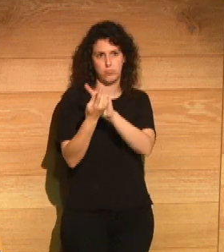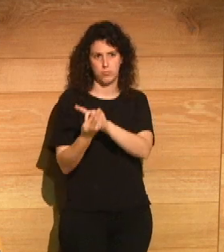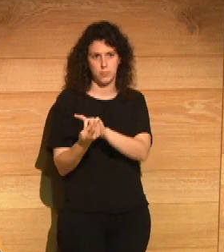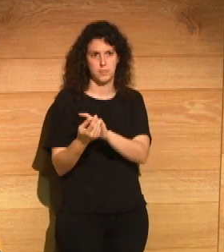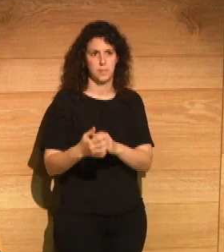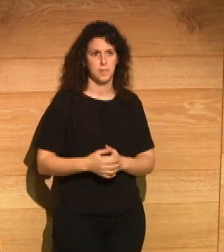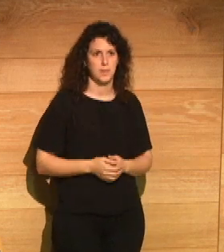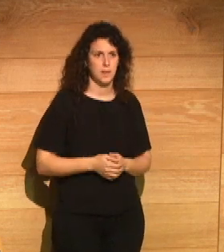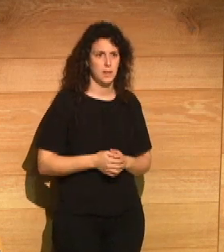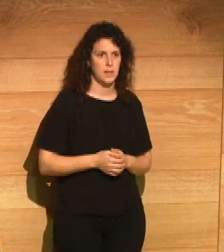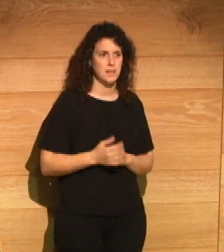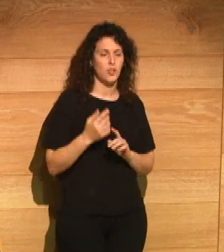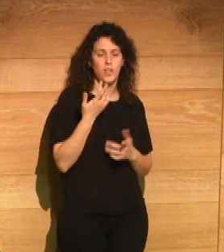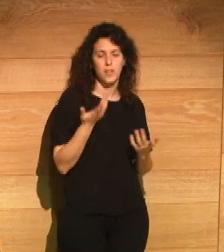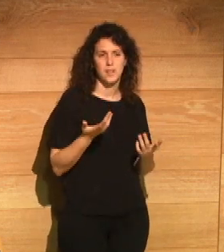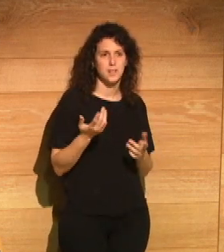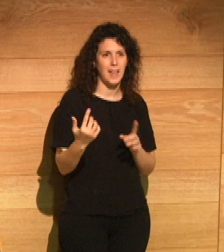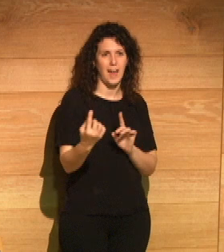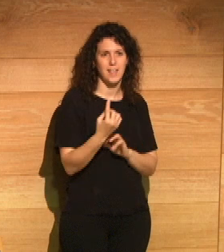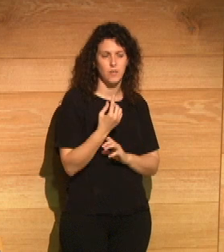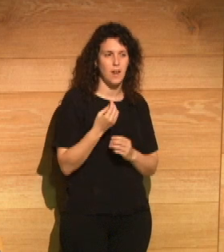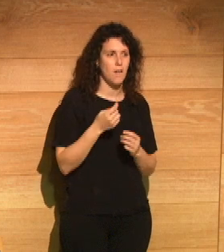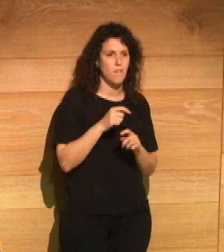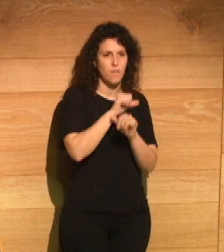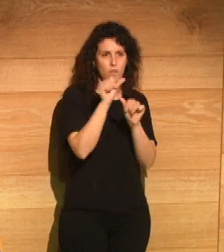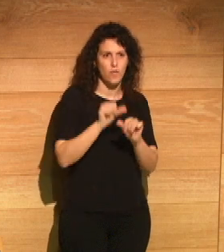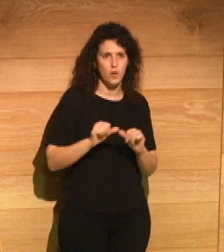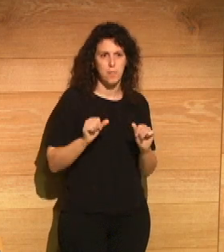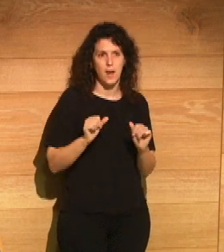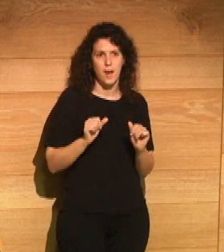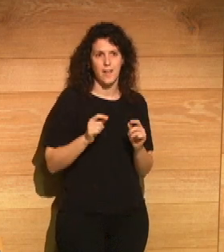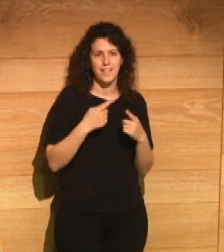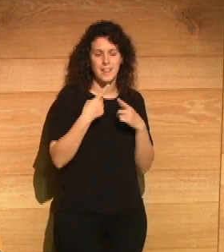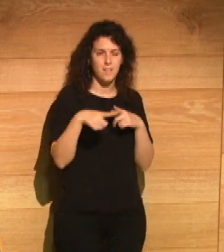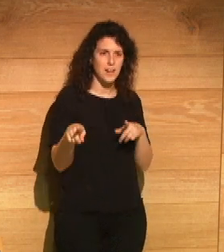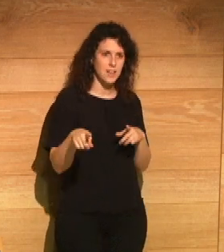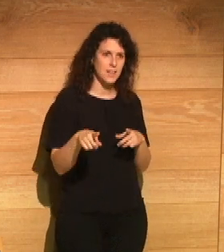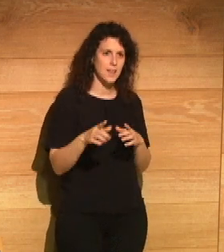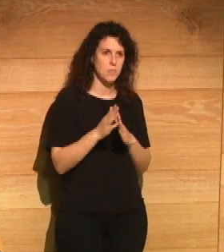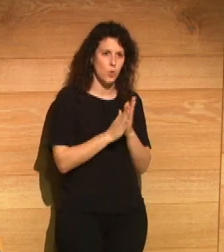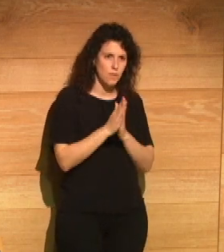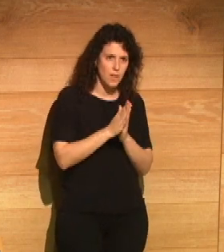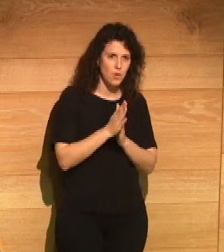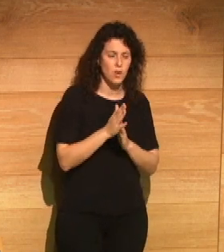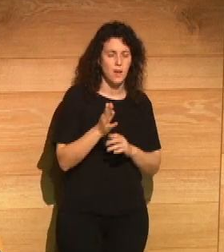Se acercan de una manera más intuitiva o se dejan llevar por